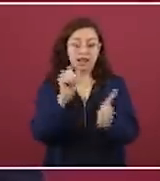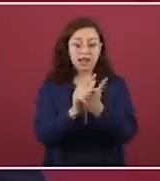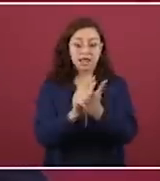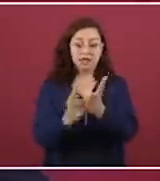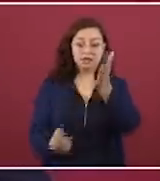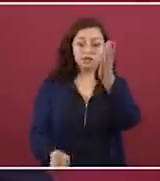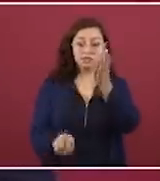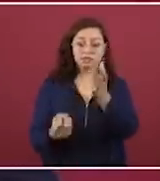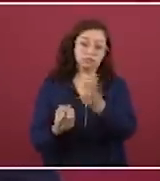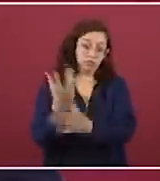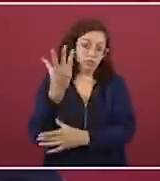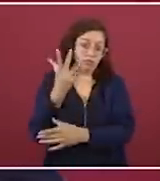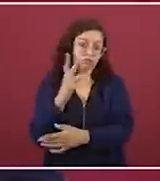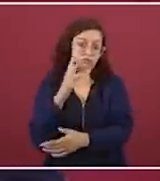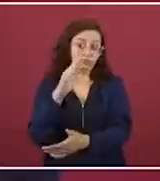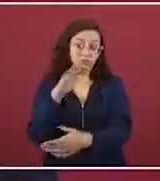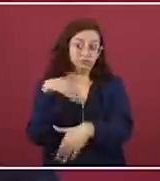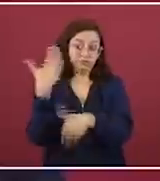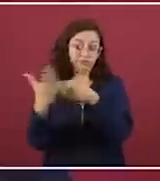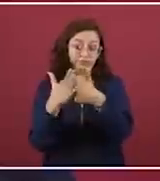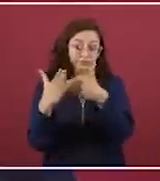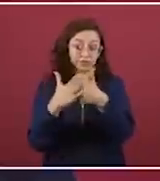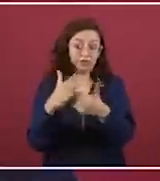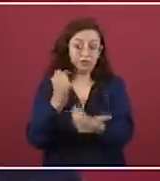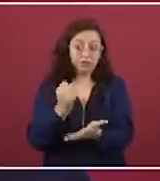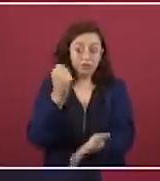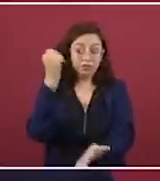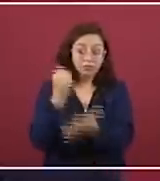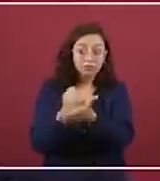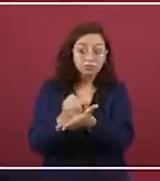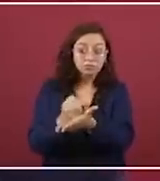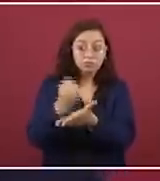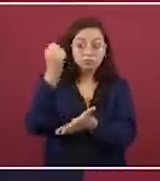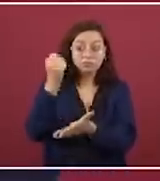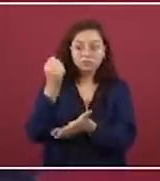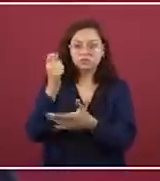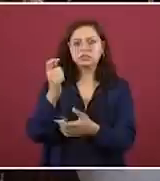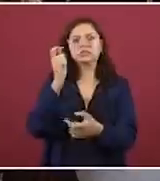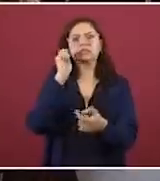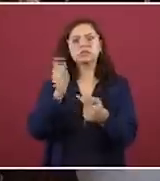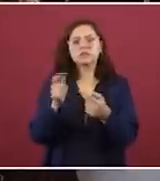Congreso, pues ya no habrían evaluaciones,